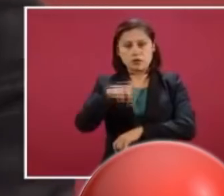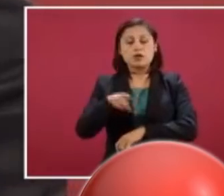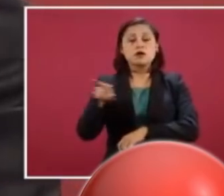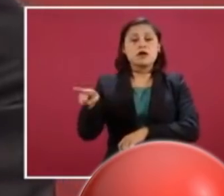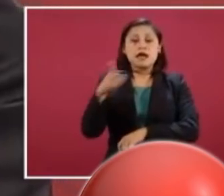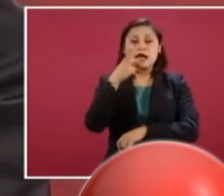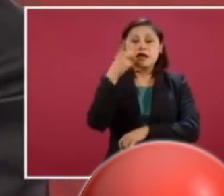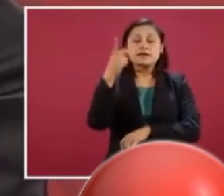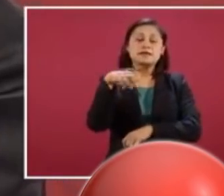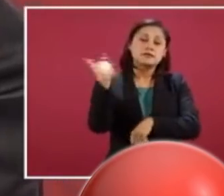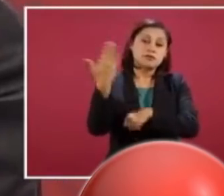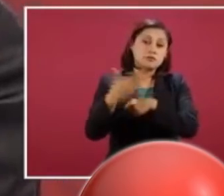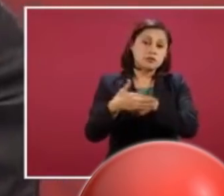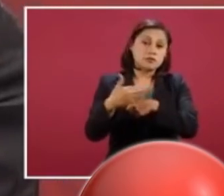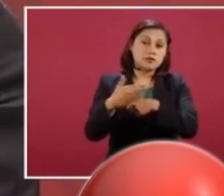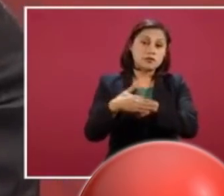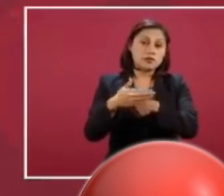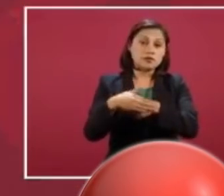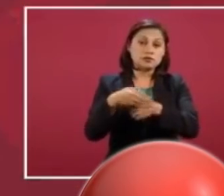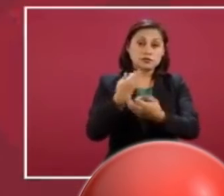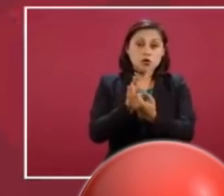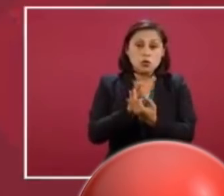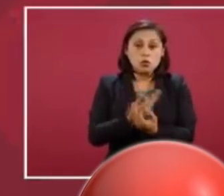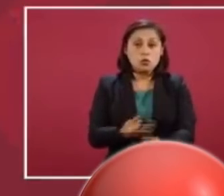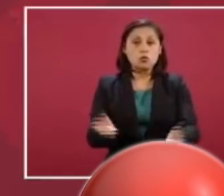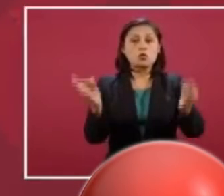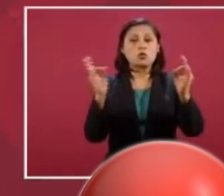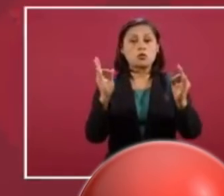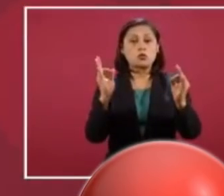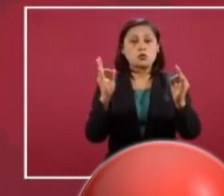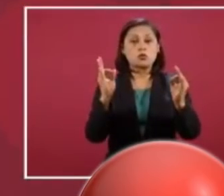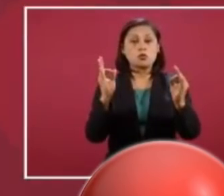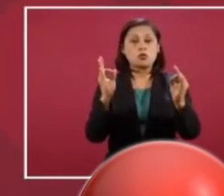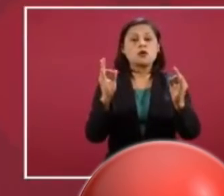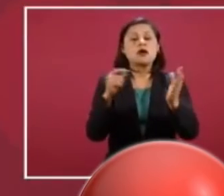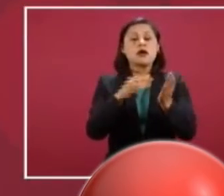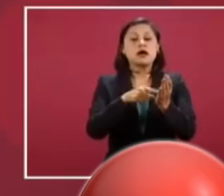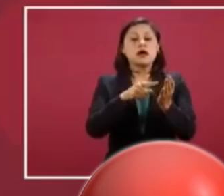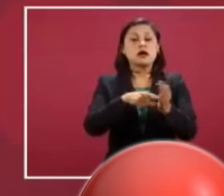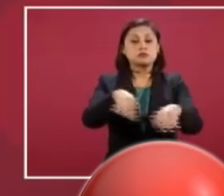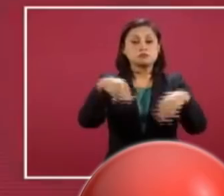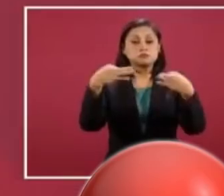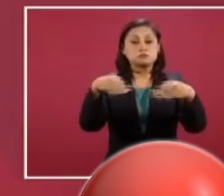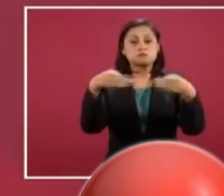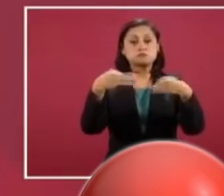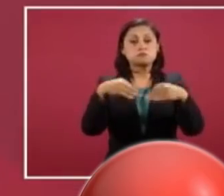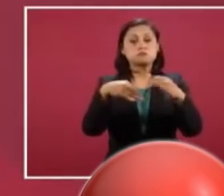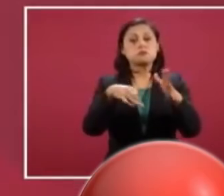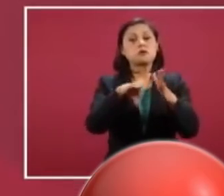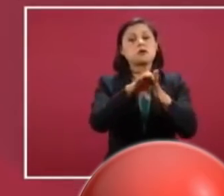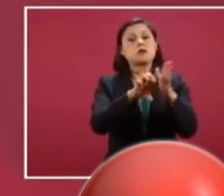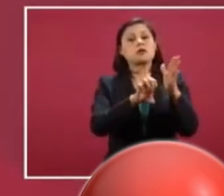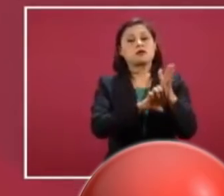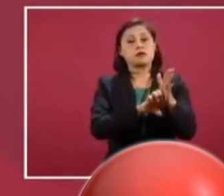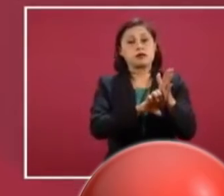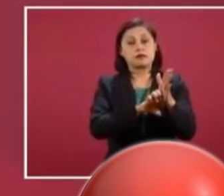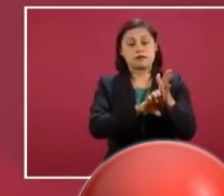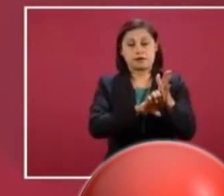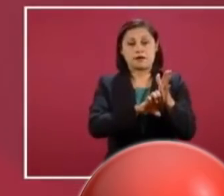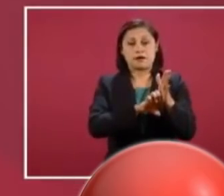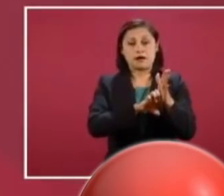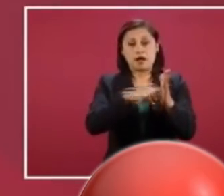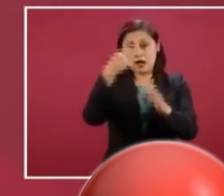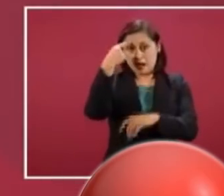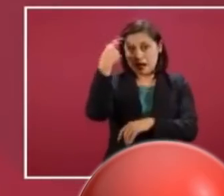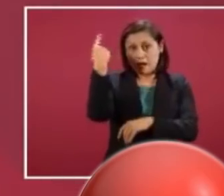un documento de un código de ética del